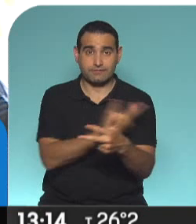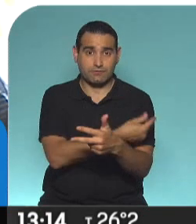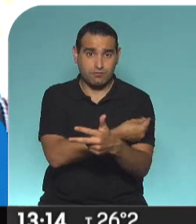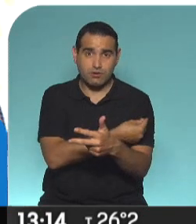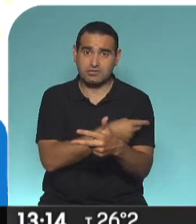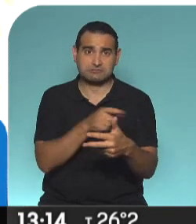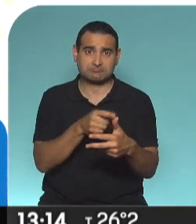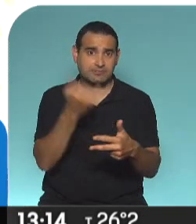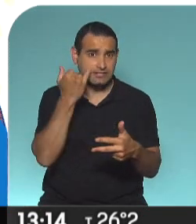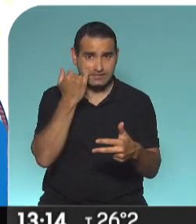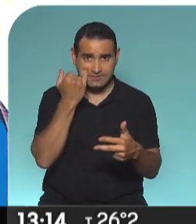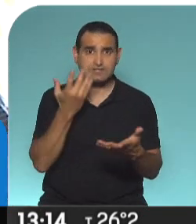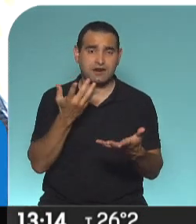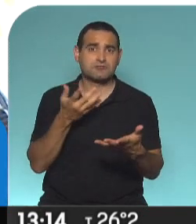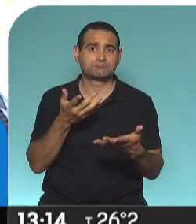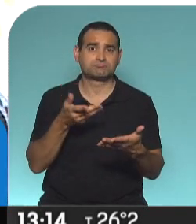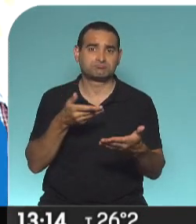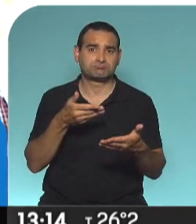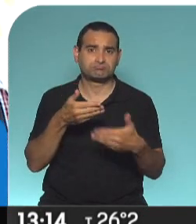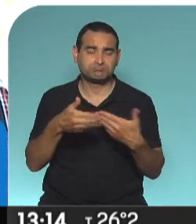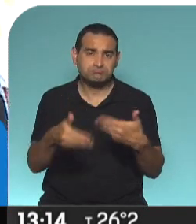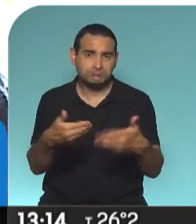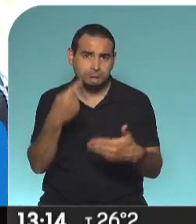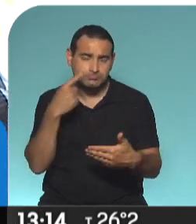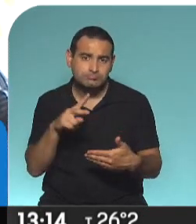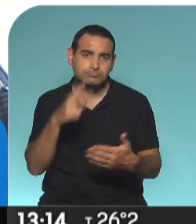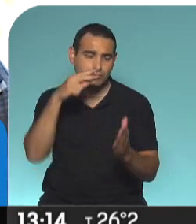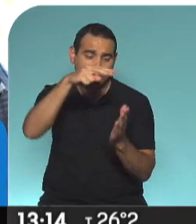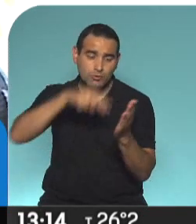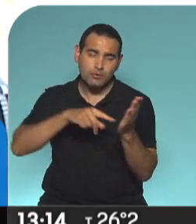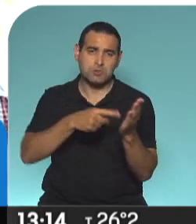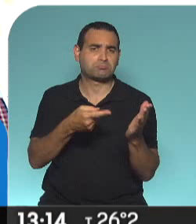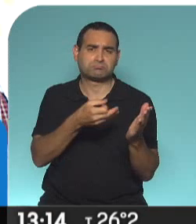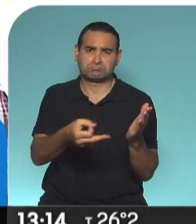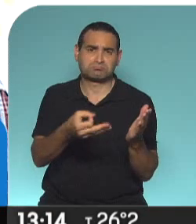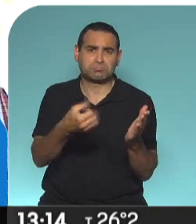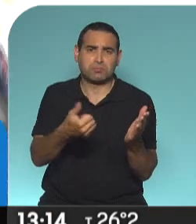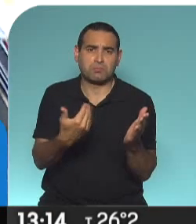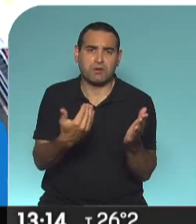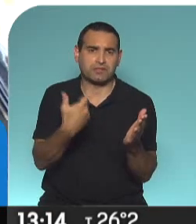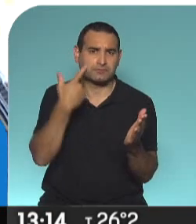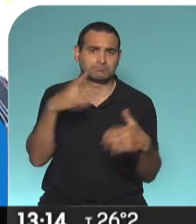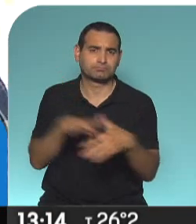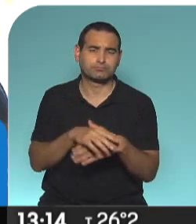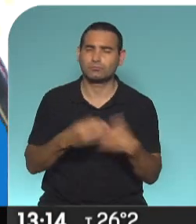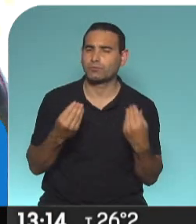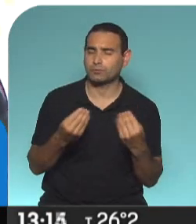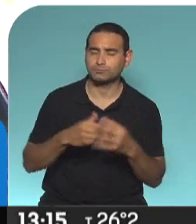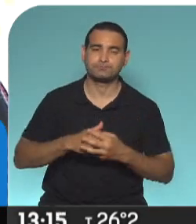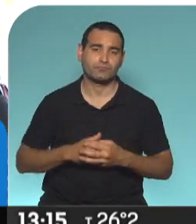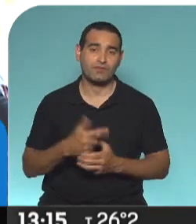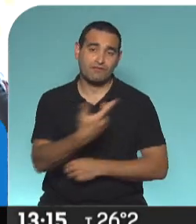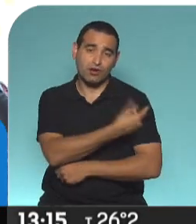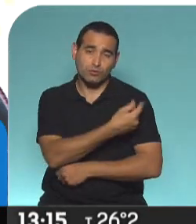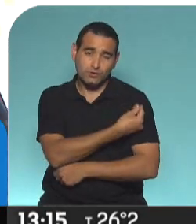eventos que uno mira cuando hace el estudio que ya permite de alguna manera estimar la eficacia como es esto el cada